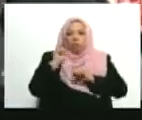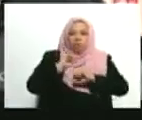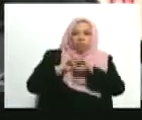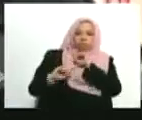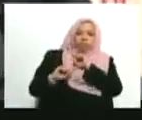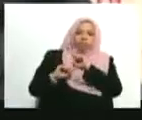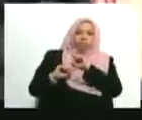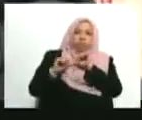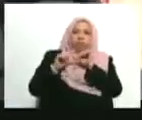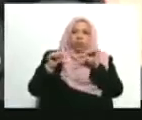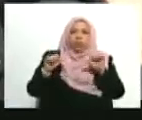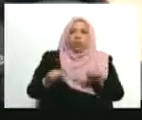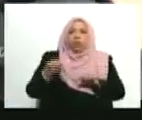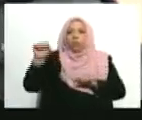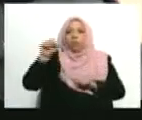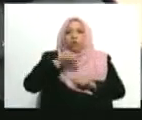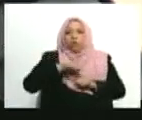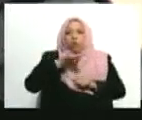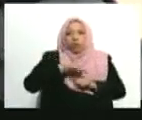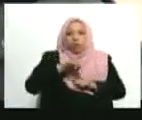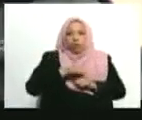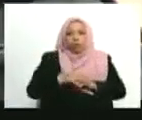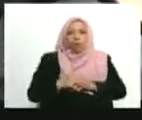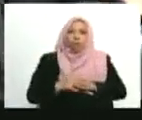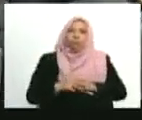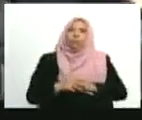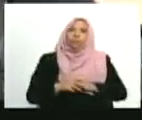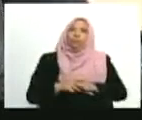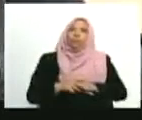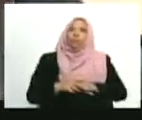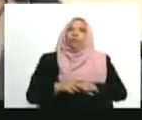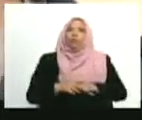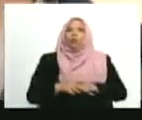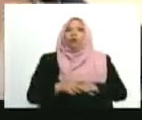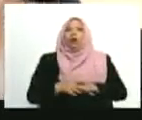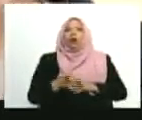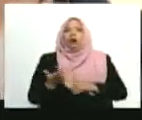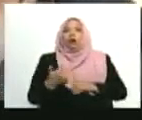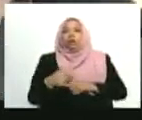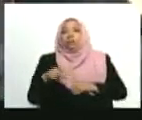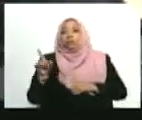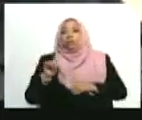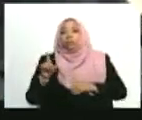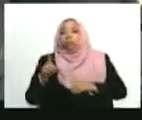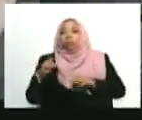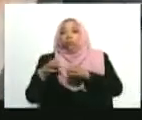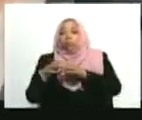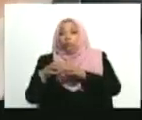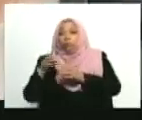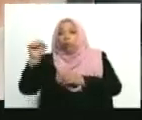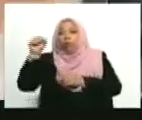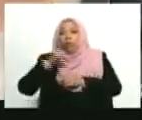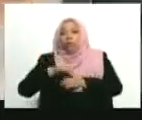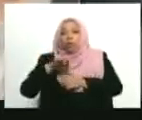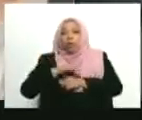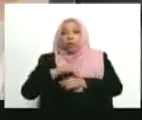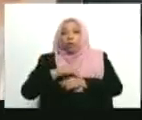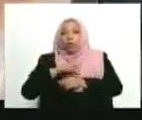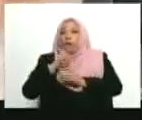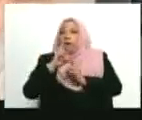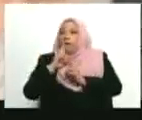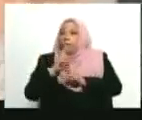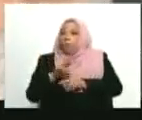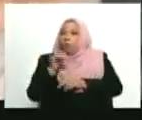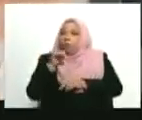el sistema. Y si la derecha, o sea, si la izquierda no logra concretar, no logra materializar y responder a esas